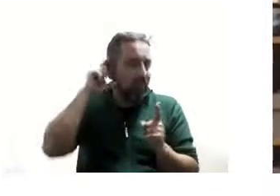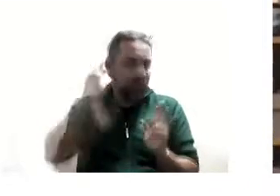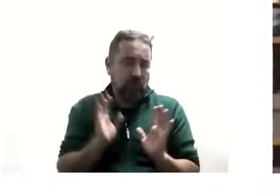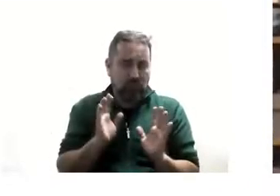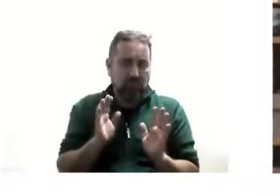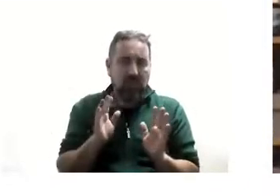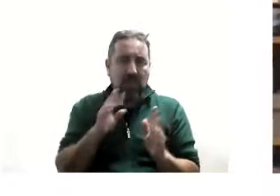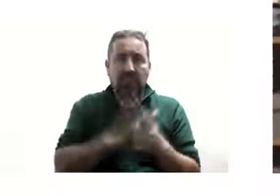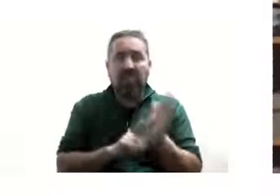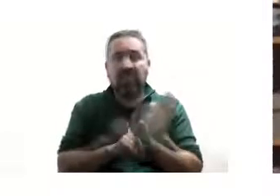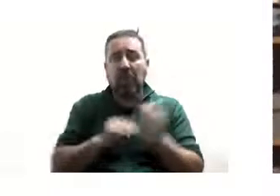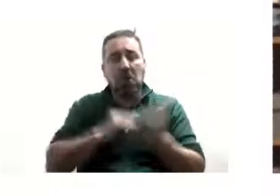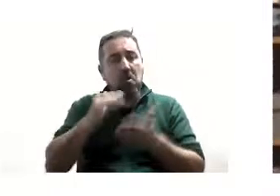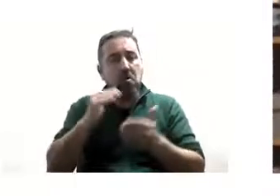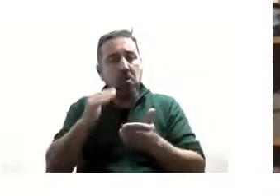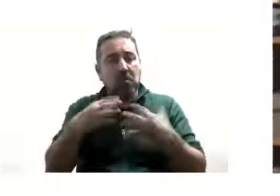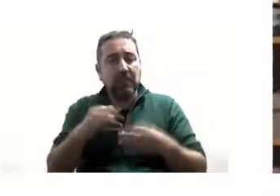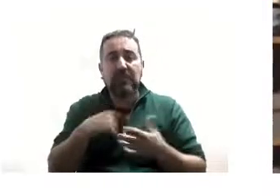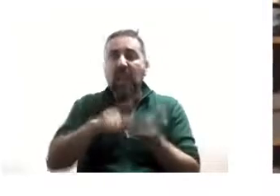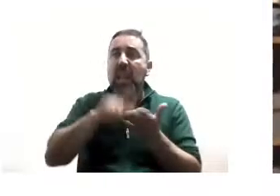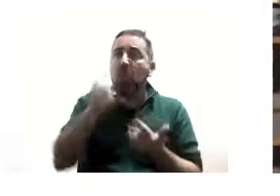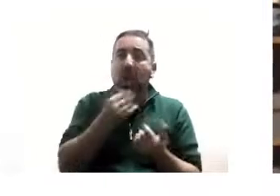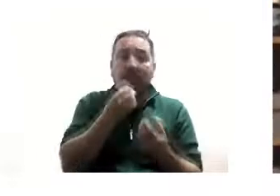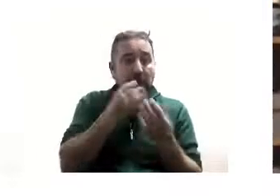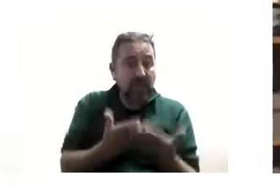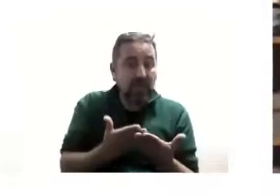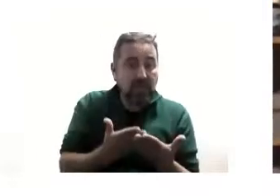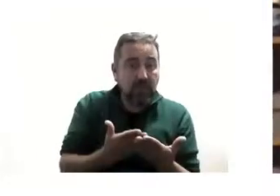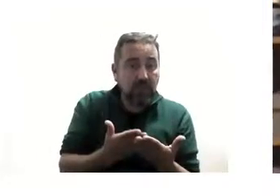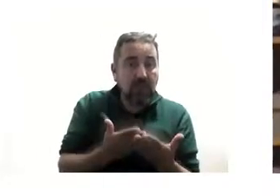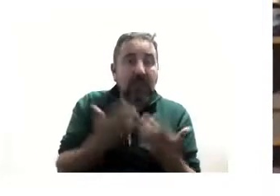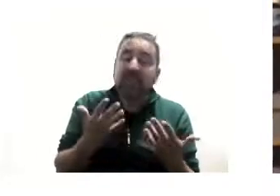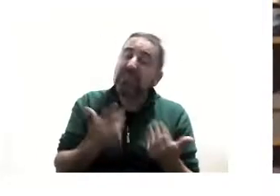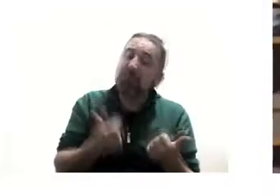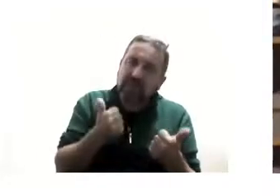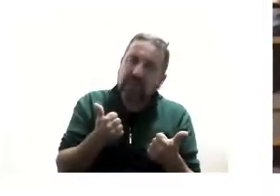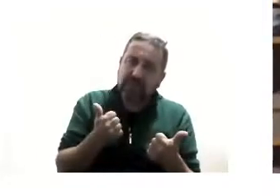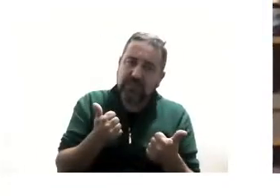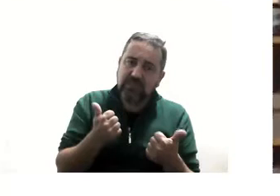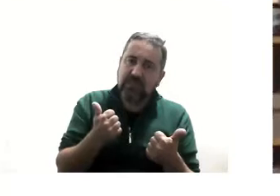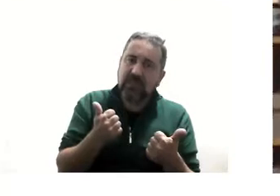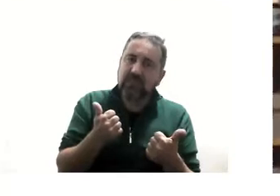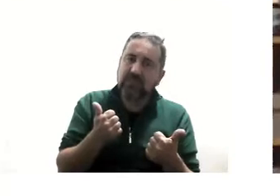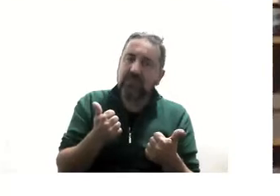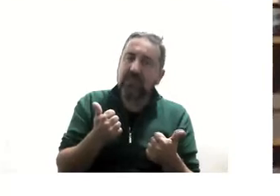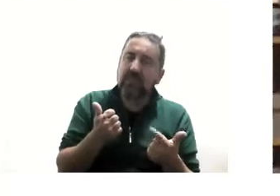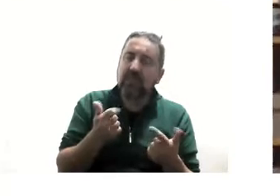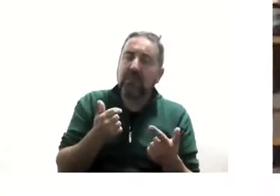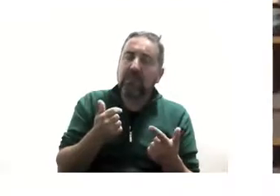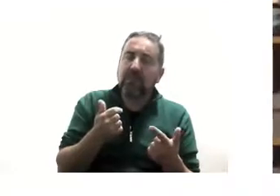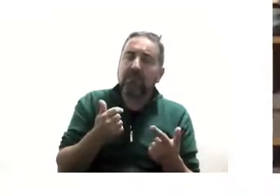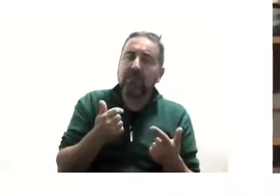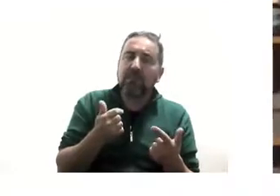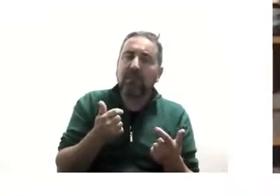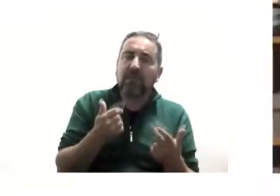desarrollo relativamente normal, ha desarrollado bien el lenguaje y va bien, a veces es más, digamos, eso lo que marca,